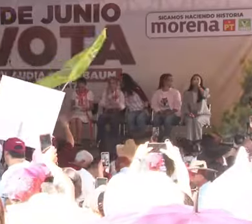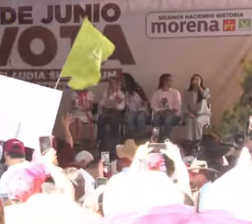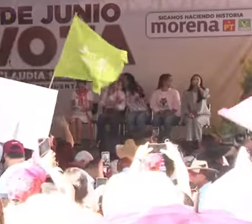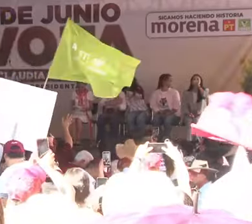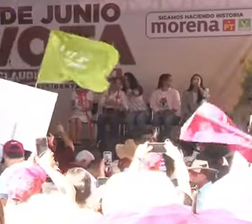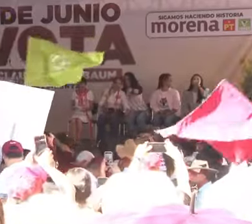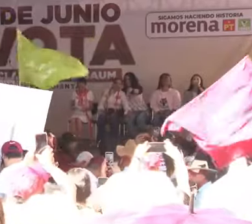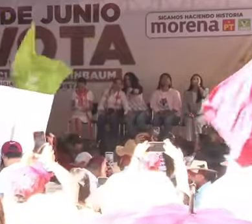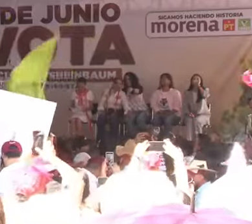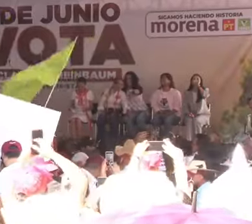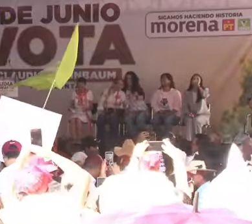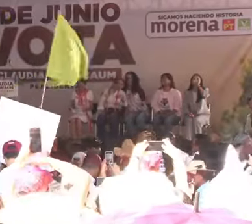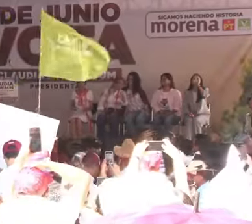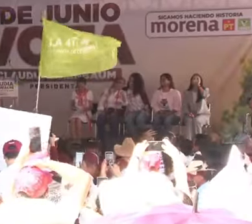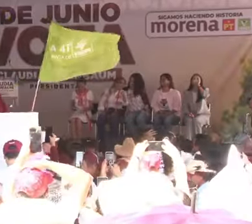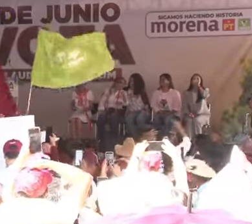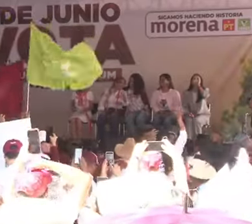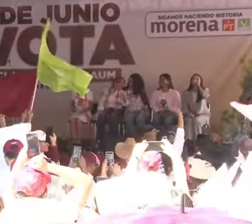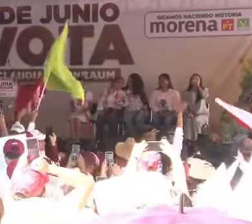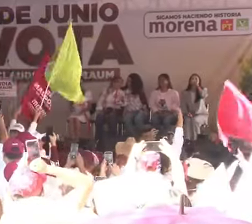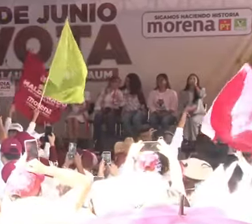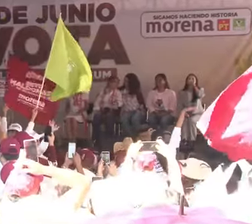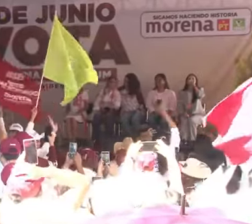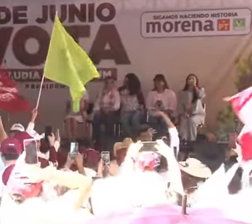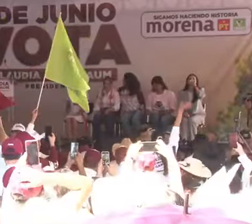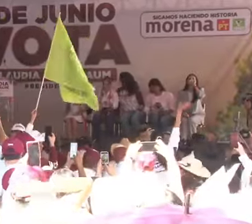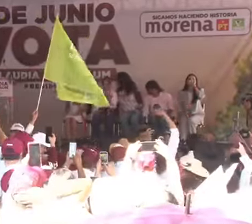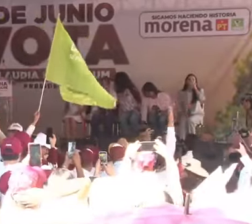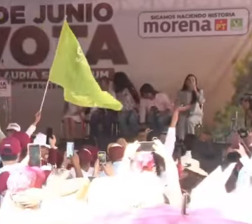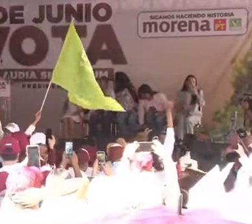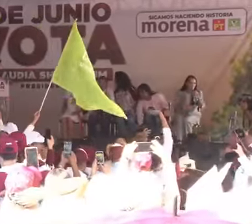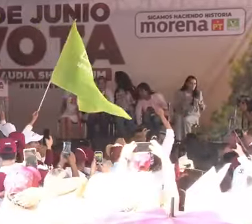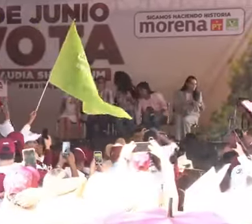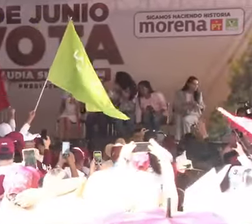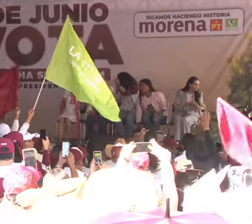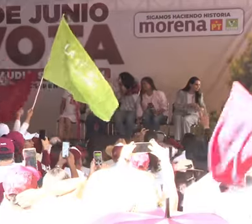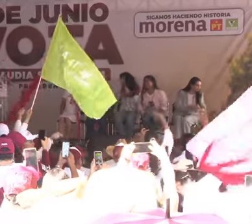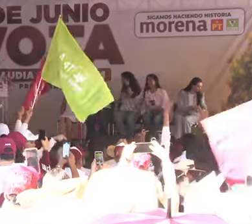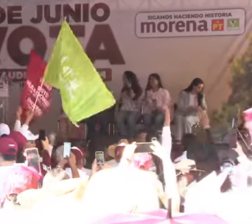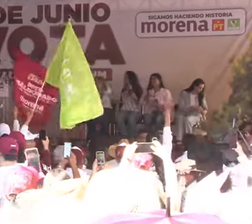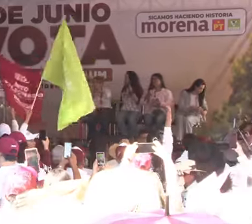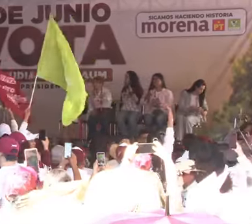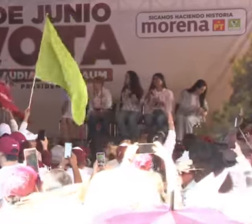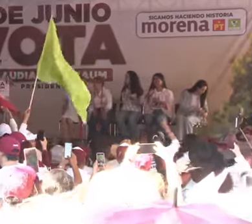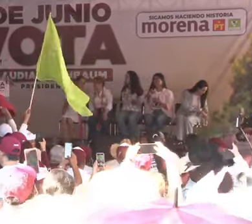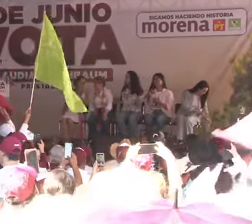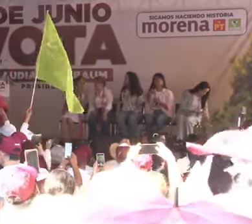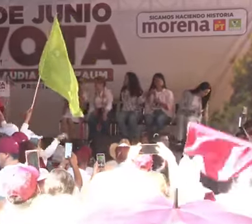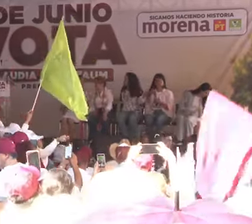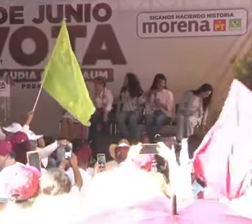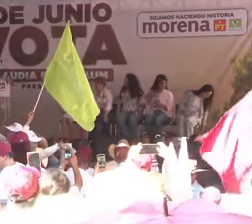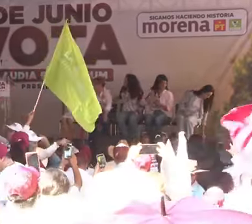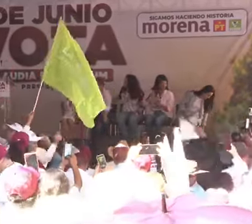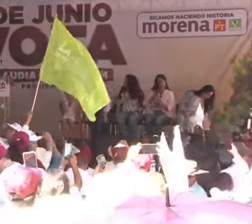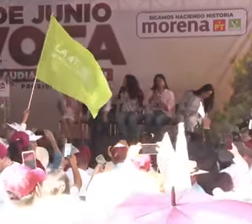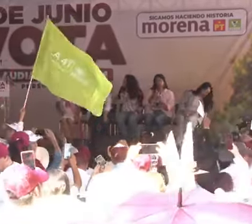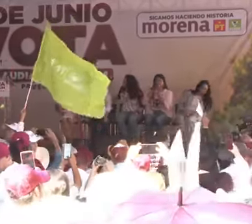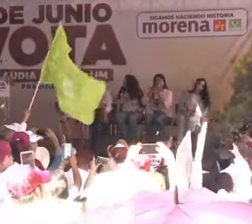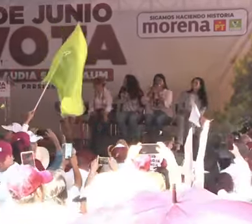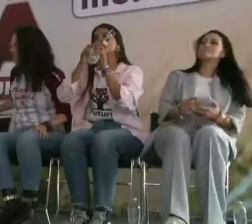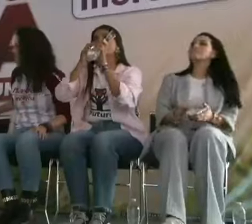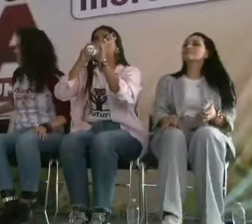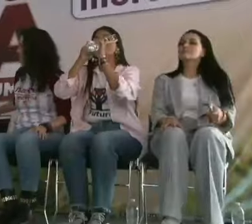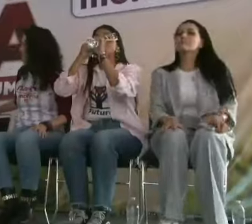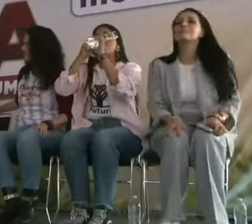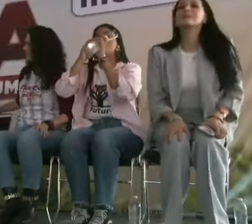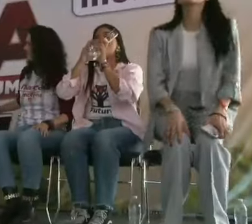Zúñiga, Jalisco. Nos acompaña nuestra compañera coordinadora de campaña en Jalisco, de la doctora Claudia Sheinbaum,